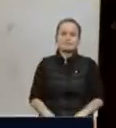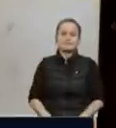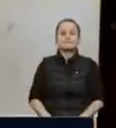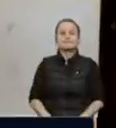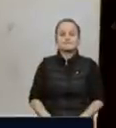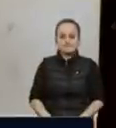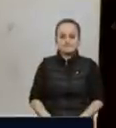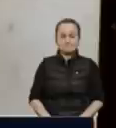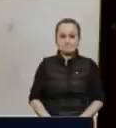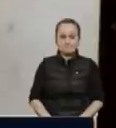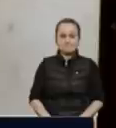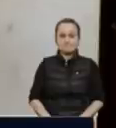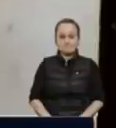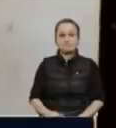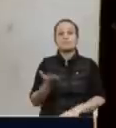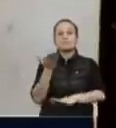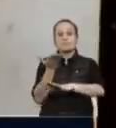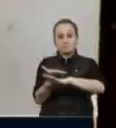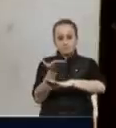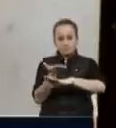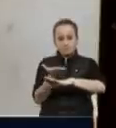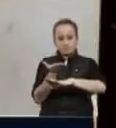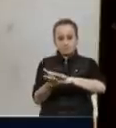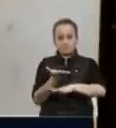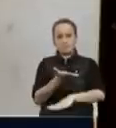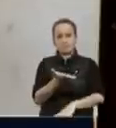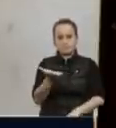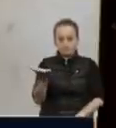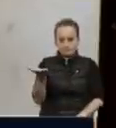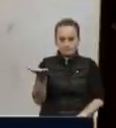Otro de los planteamientos que se hacían